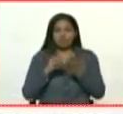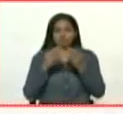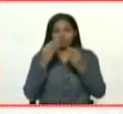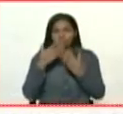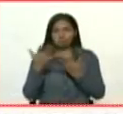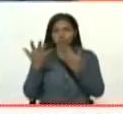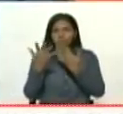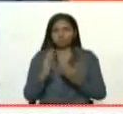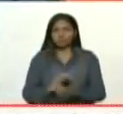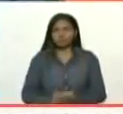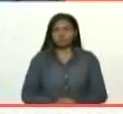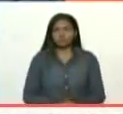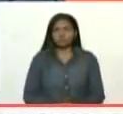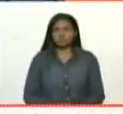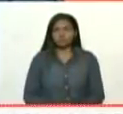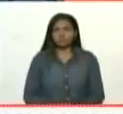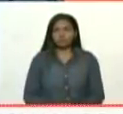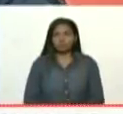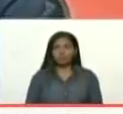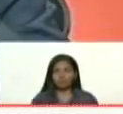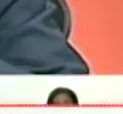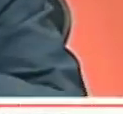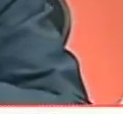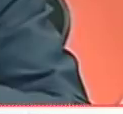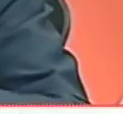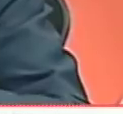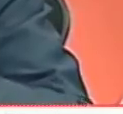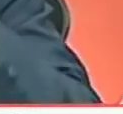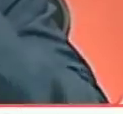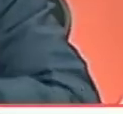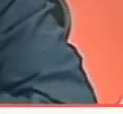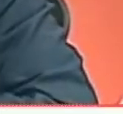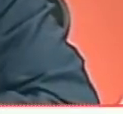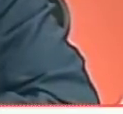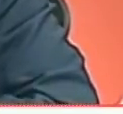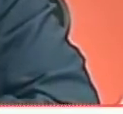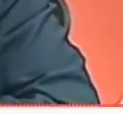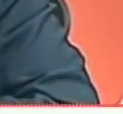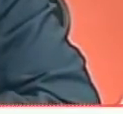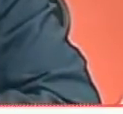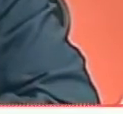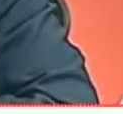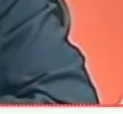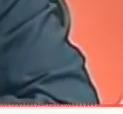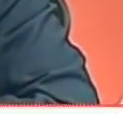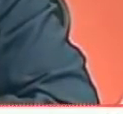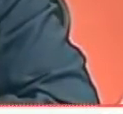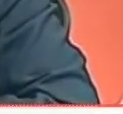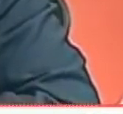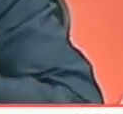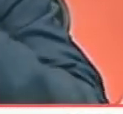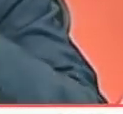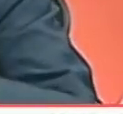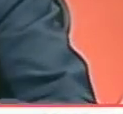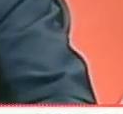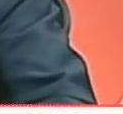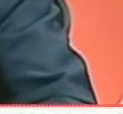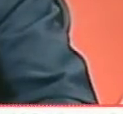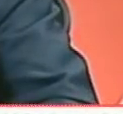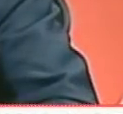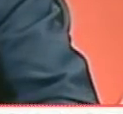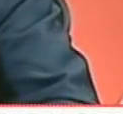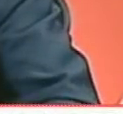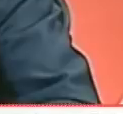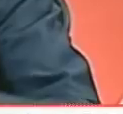favor. Sí, presidente. Efectivamente, desde su nacionalización, año tras año, el Banco de Venezuela ha